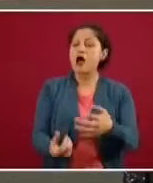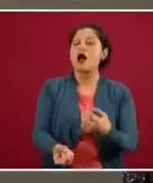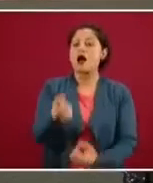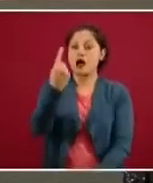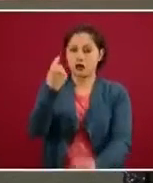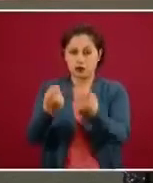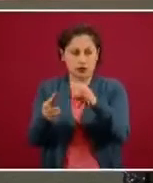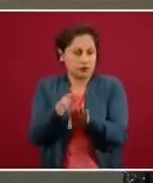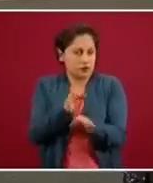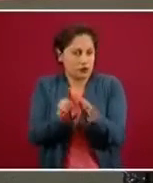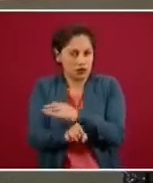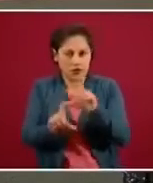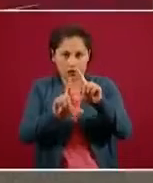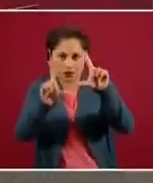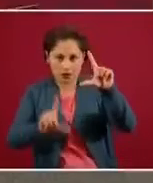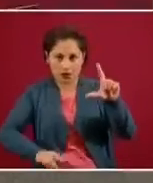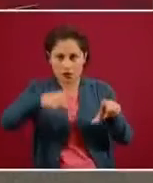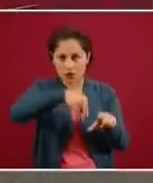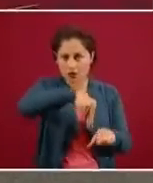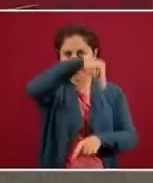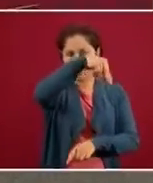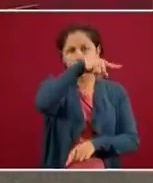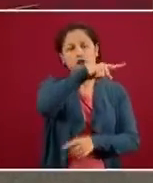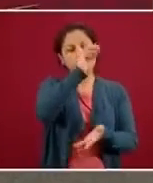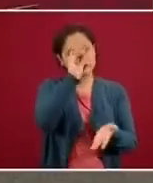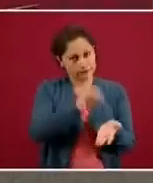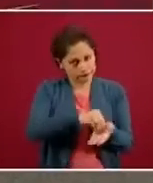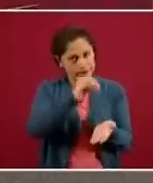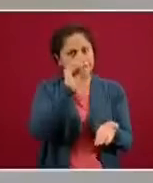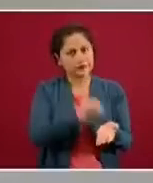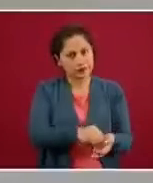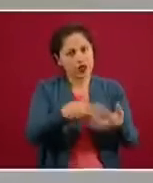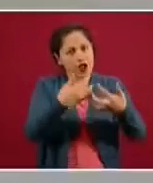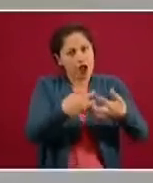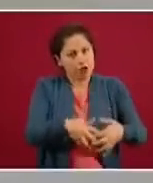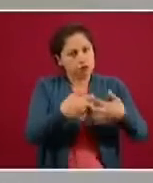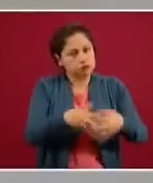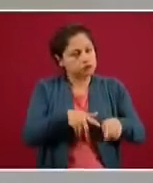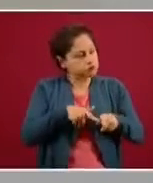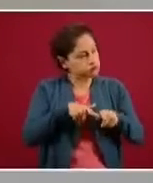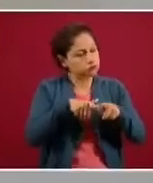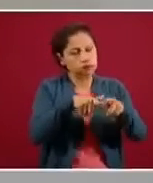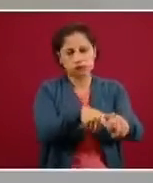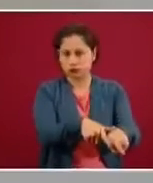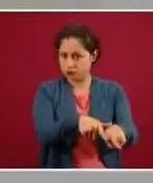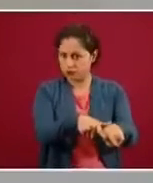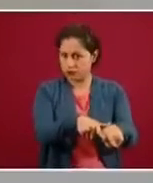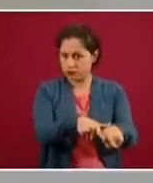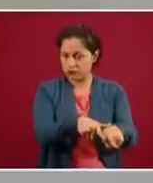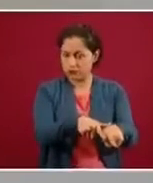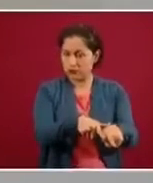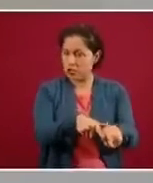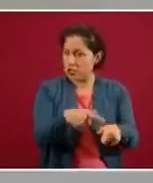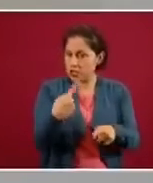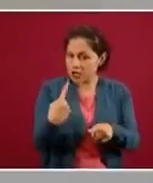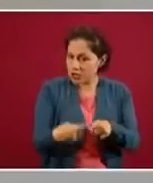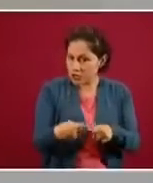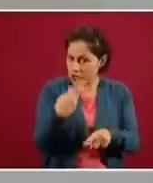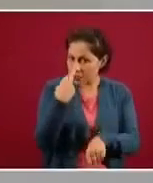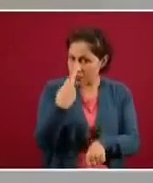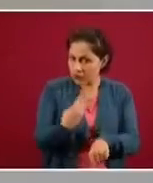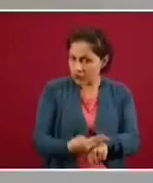en la zona norte del país, siguen activas muchas plantas maquiladoras. Le corresponde a la entidad federativa